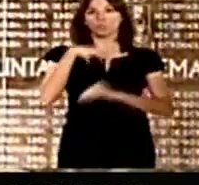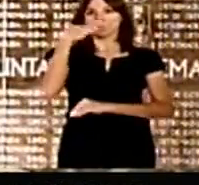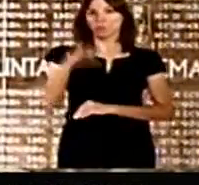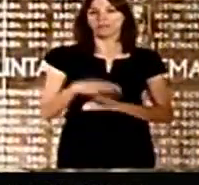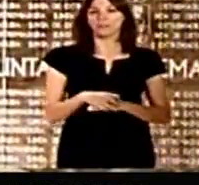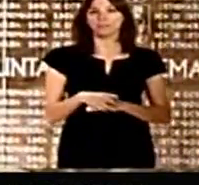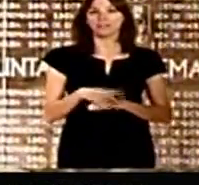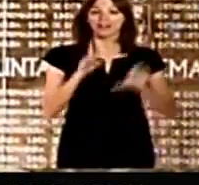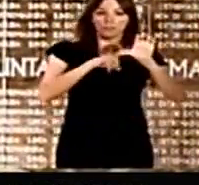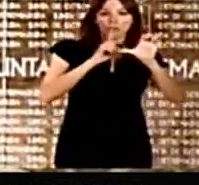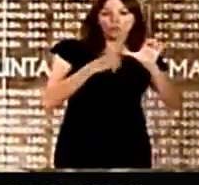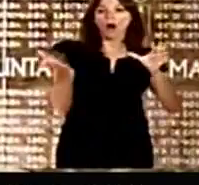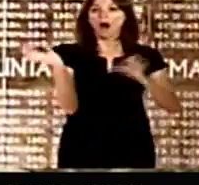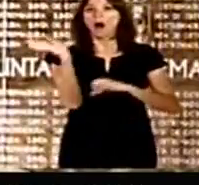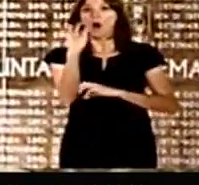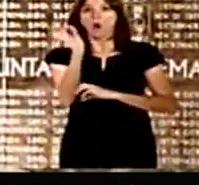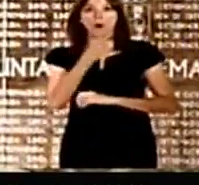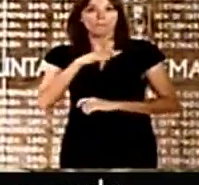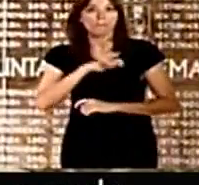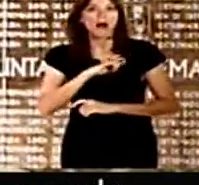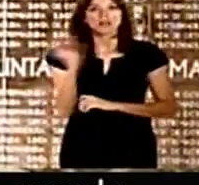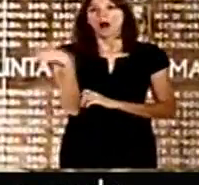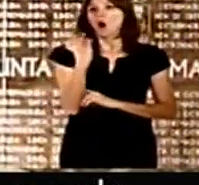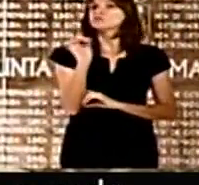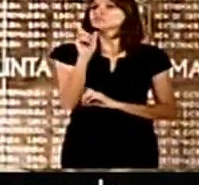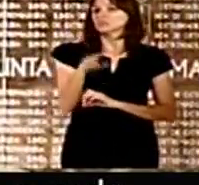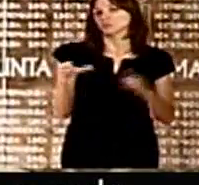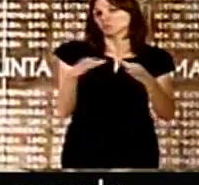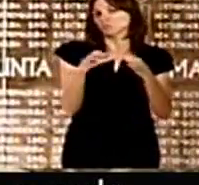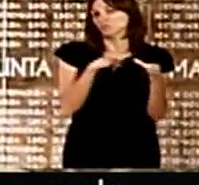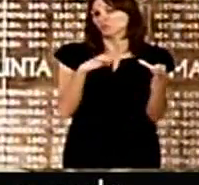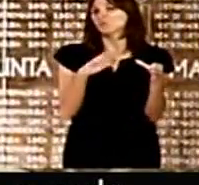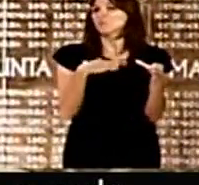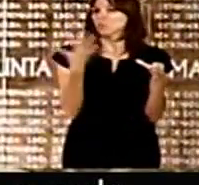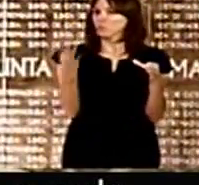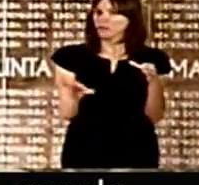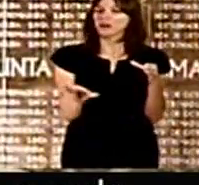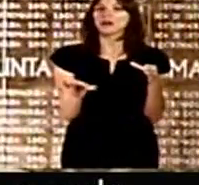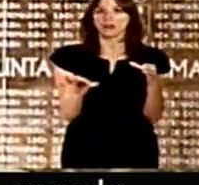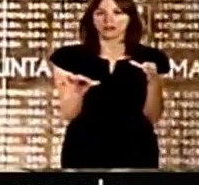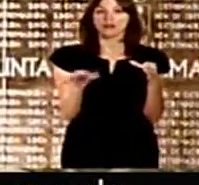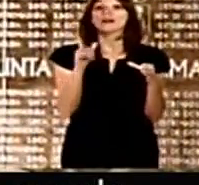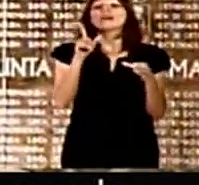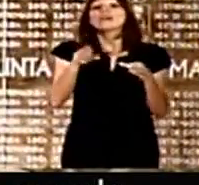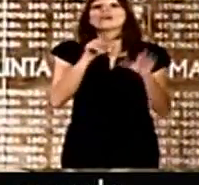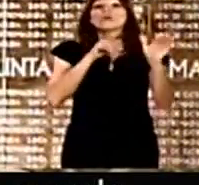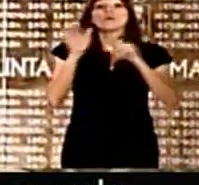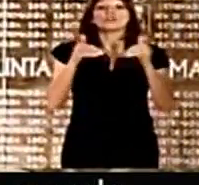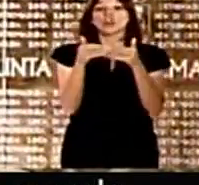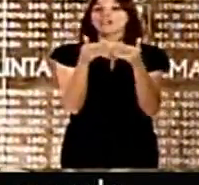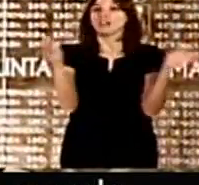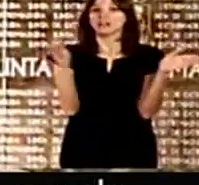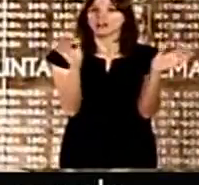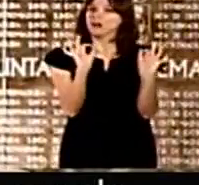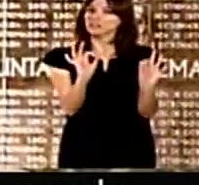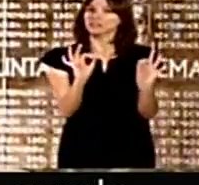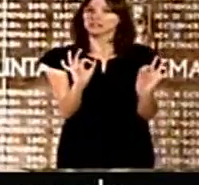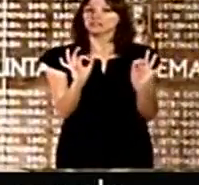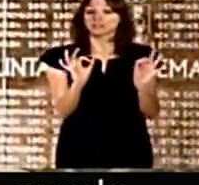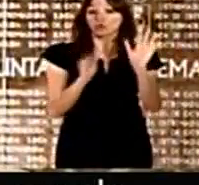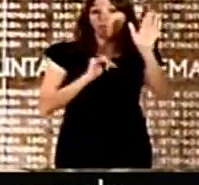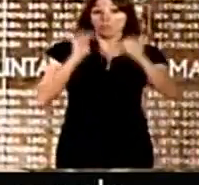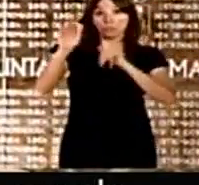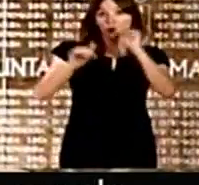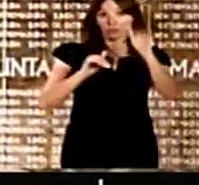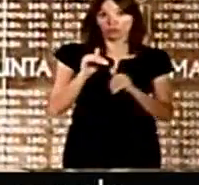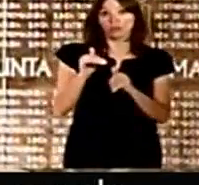también comunitaria. El procedimiento de tramitación es por concesión directa en régimen de convocatoria abierta. La convocatoria